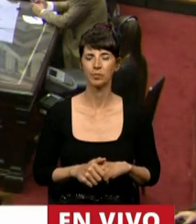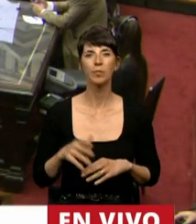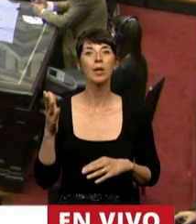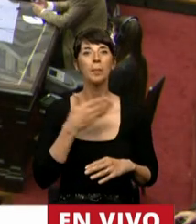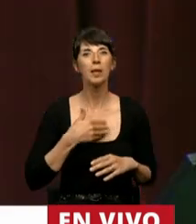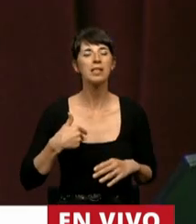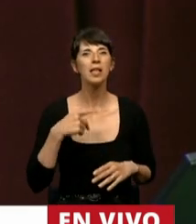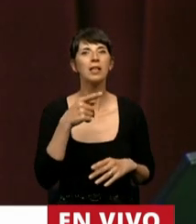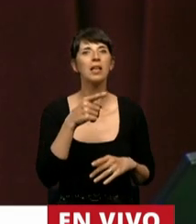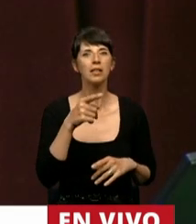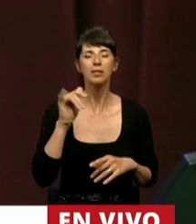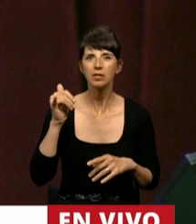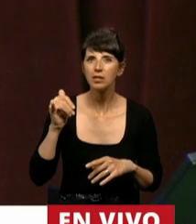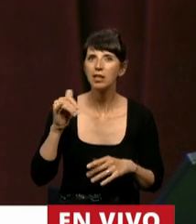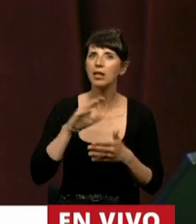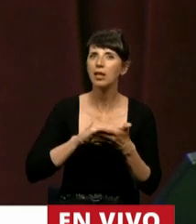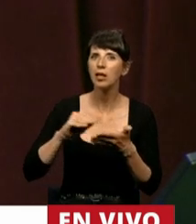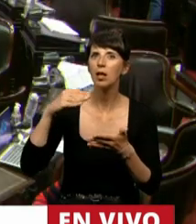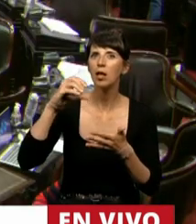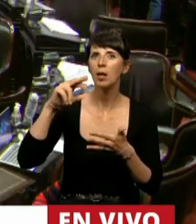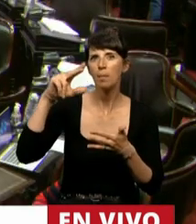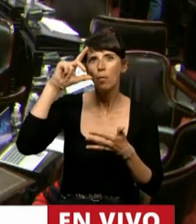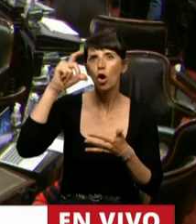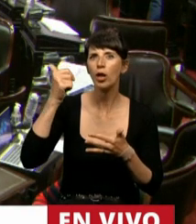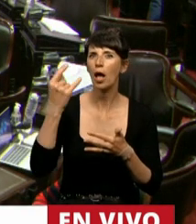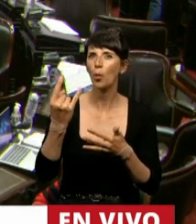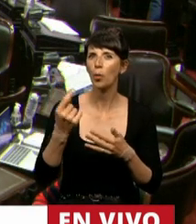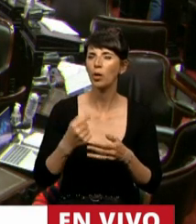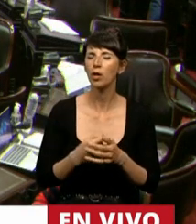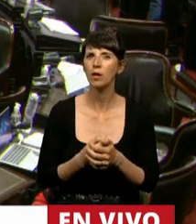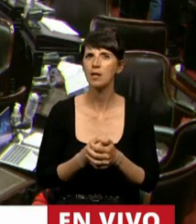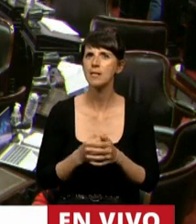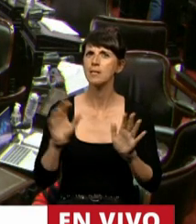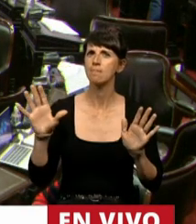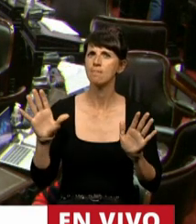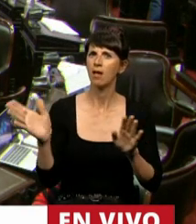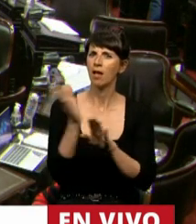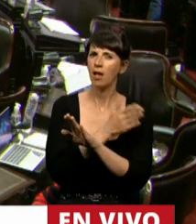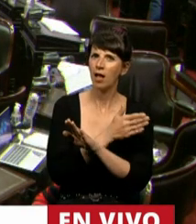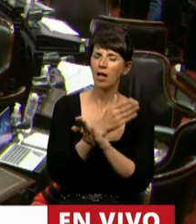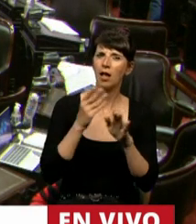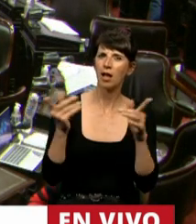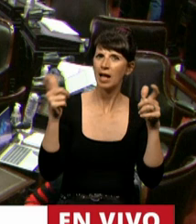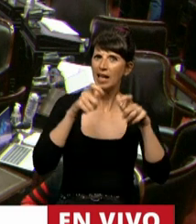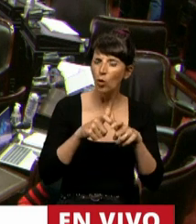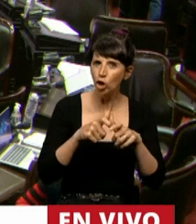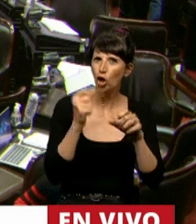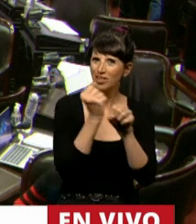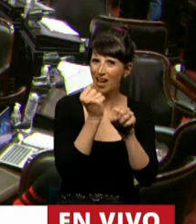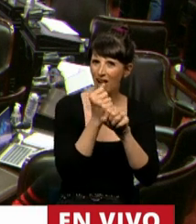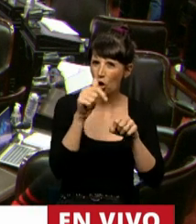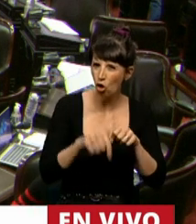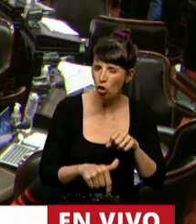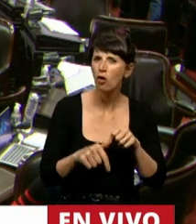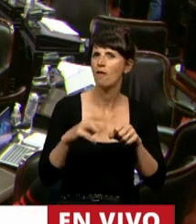s diputada moró presidente no estaba acordado en la reunión de labor si bien todos los diputados